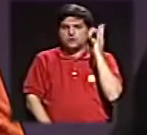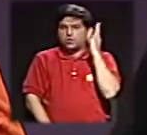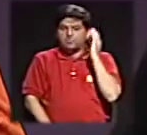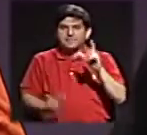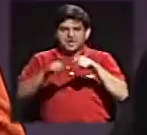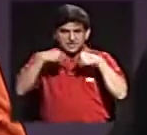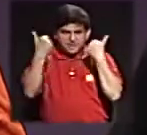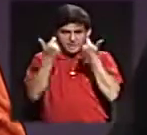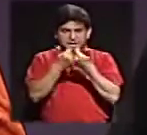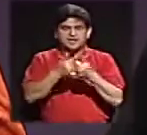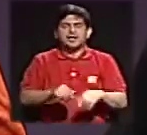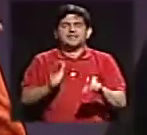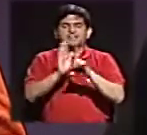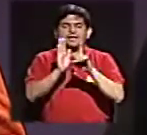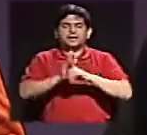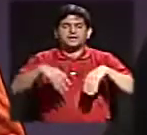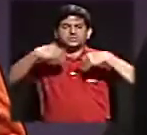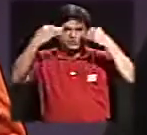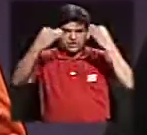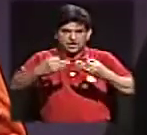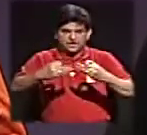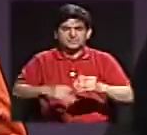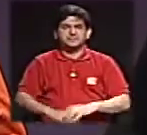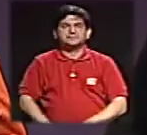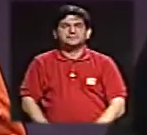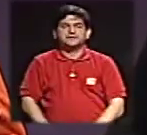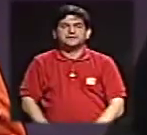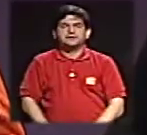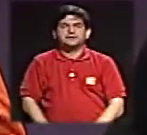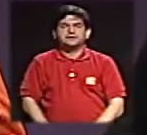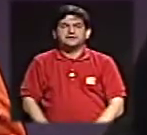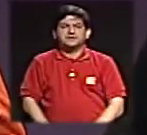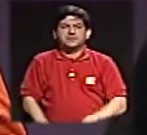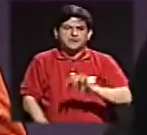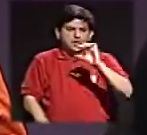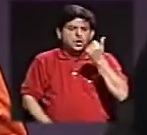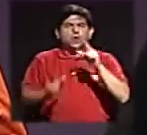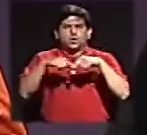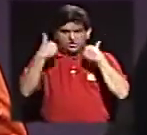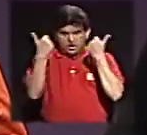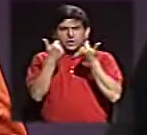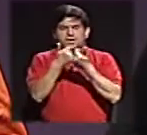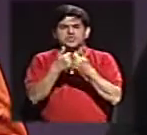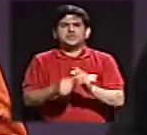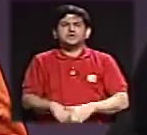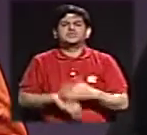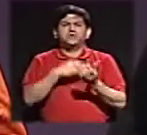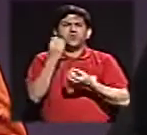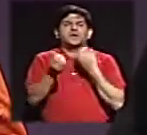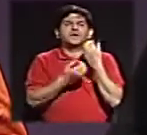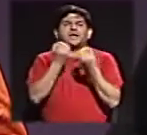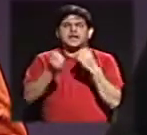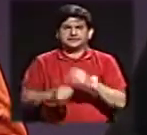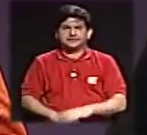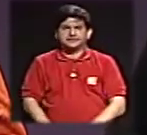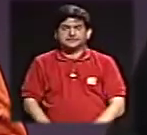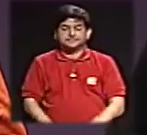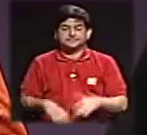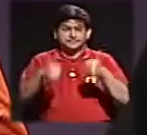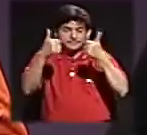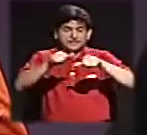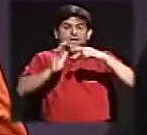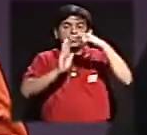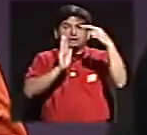de la Colectiva por el Derecho a Decidir y esta otra organización, lo que hace es que, de acuerdo